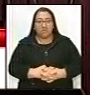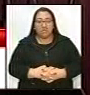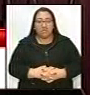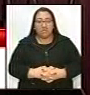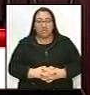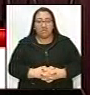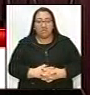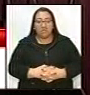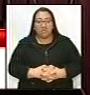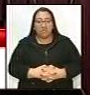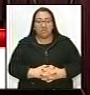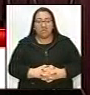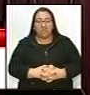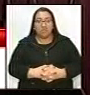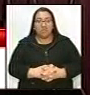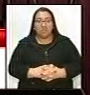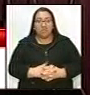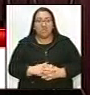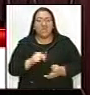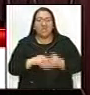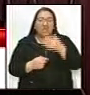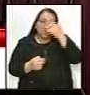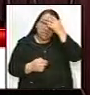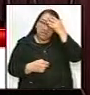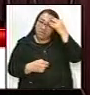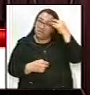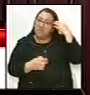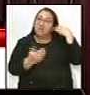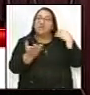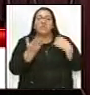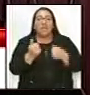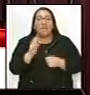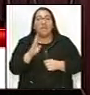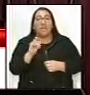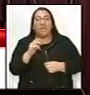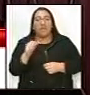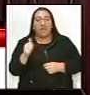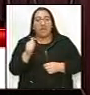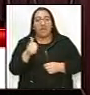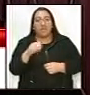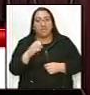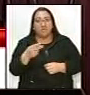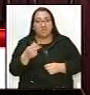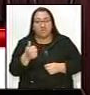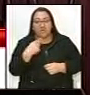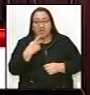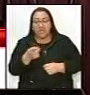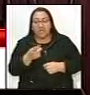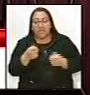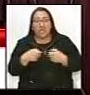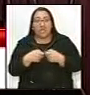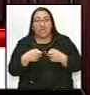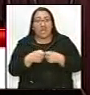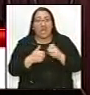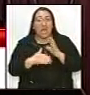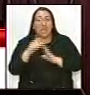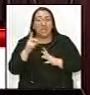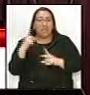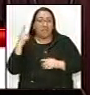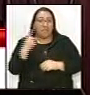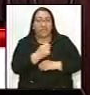que nos trata acá que nos trae hoy día la banda ancha la banda ancha es el internet de alta velocidad